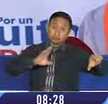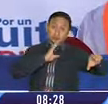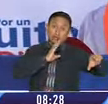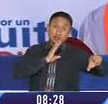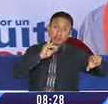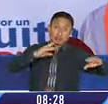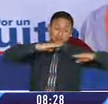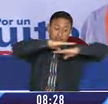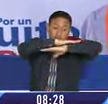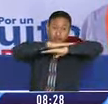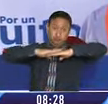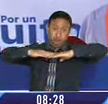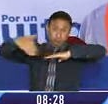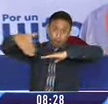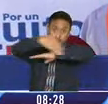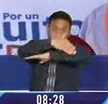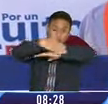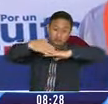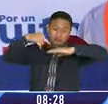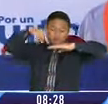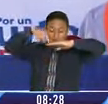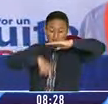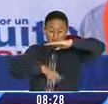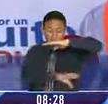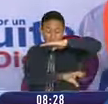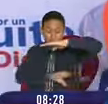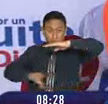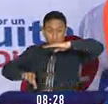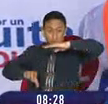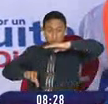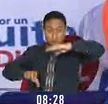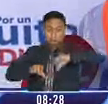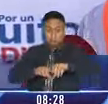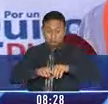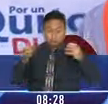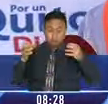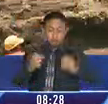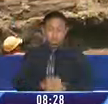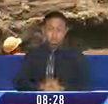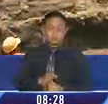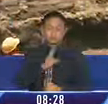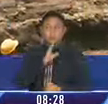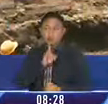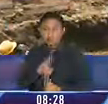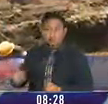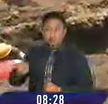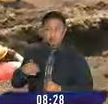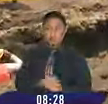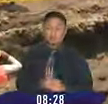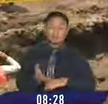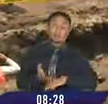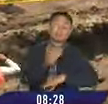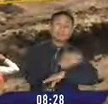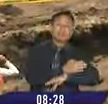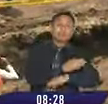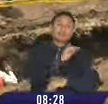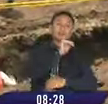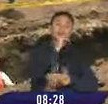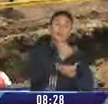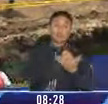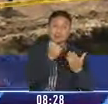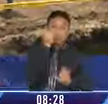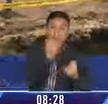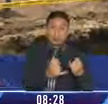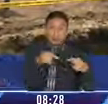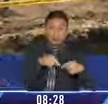vía que abastece pues a las 7 parroquias mencionadas. Esto sucedió el pasado fin de semana cuando